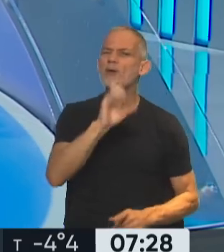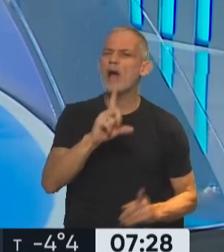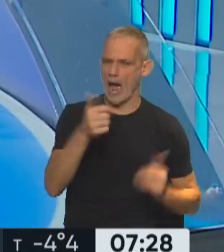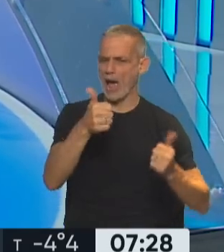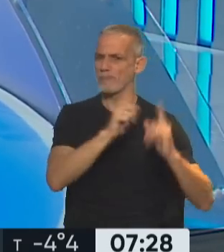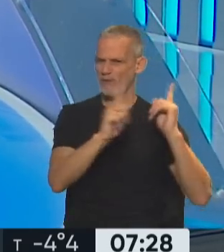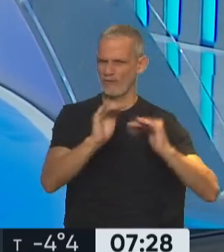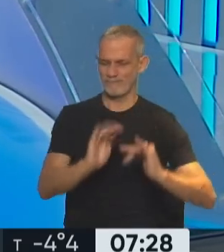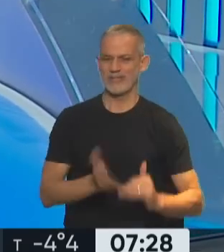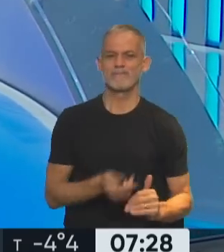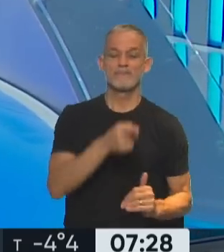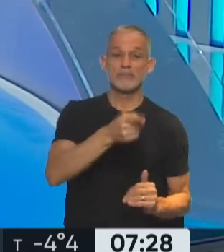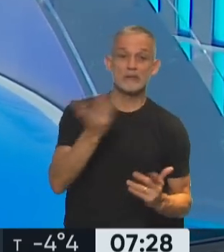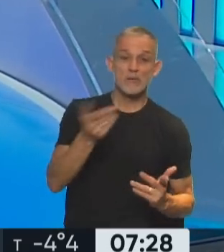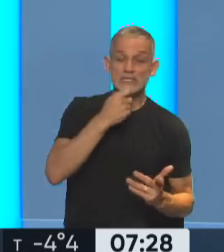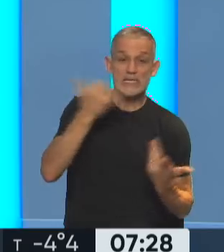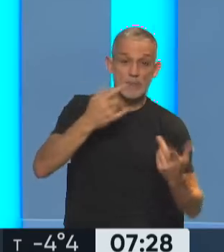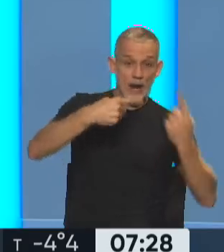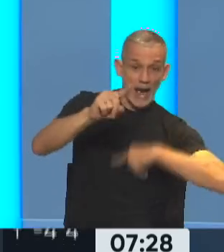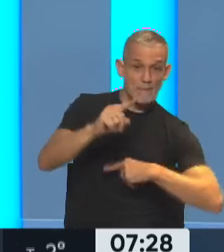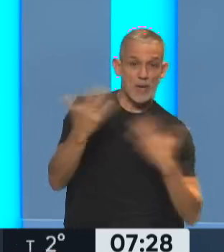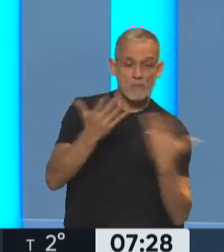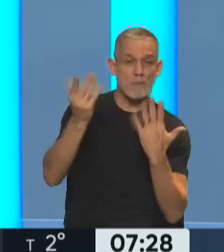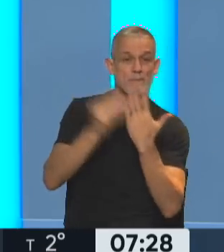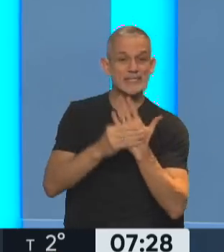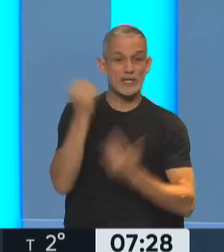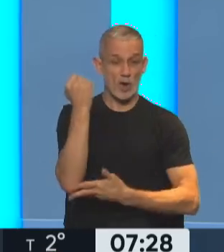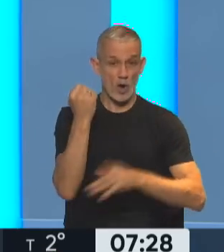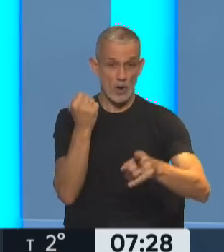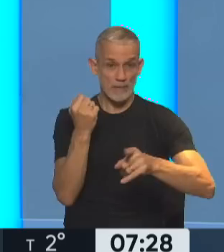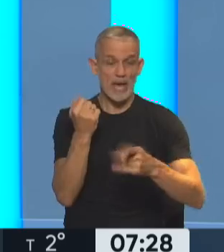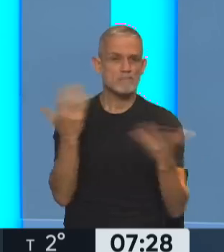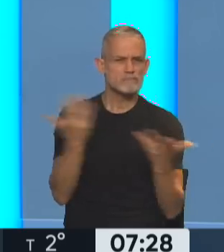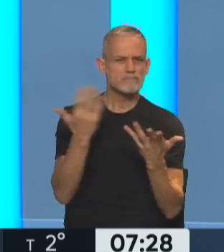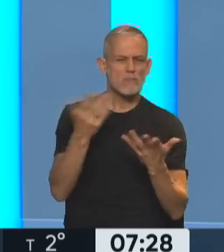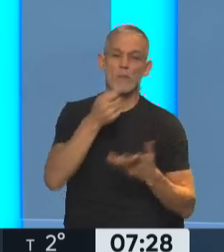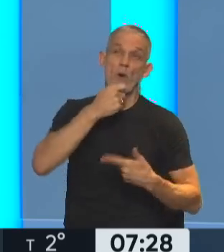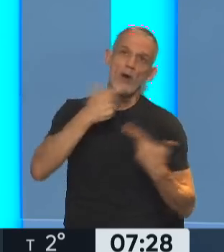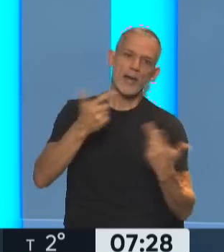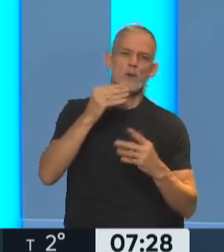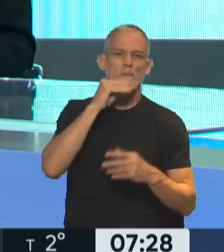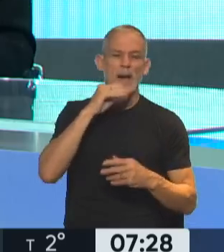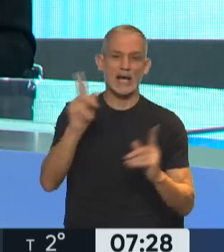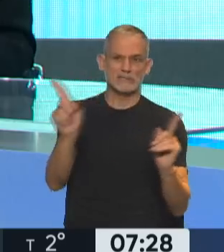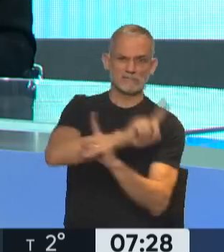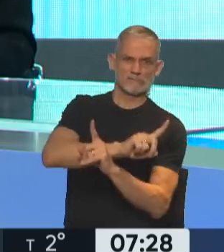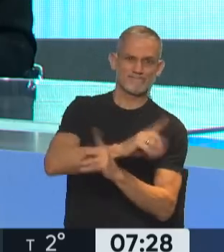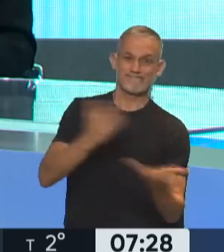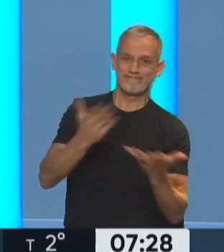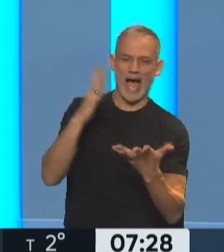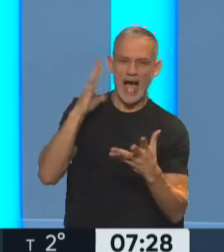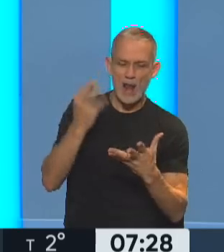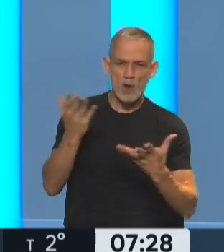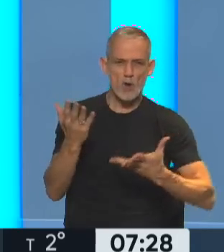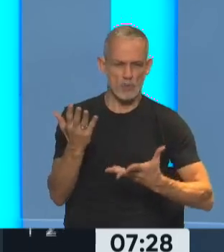Central, pero sobre todo que si había un cambio en el Ministerio de Economía por parte de, por ejemplo, Sergio Massa encabezando,